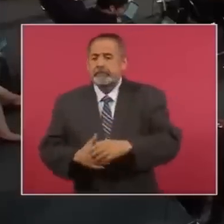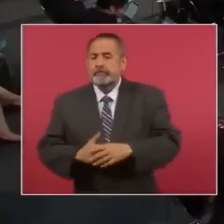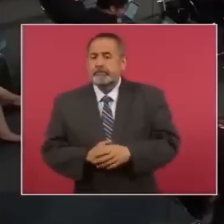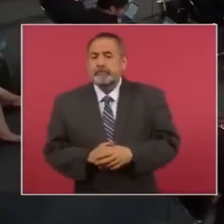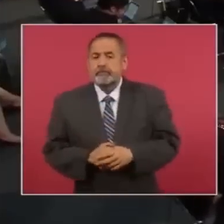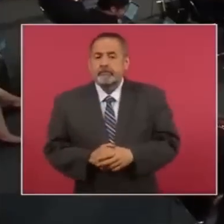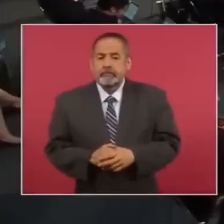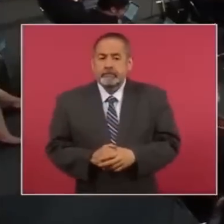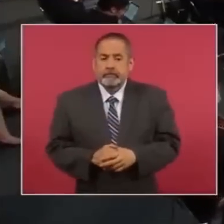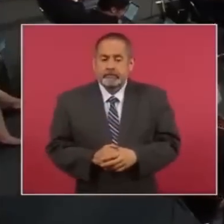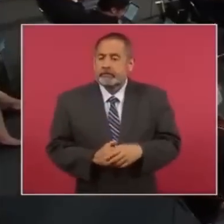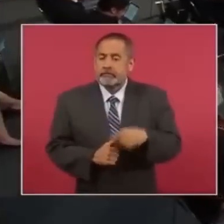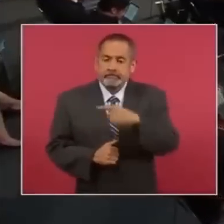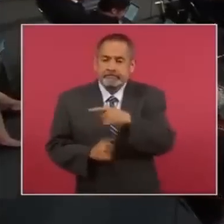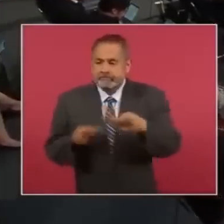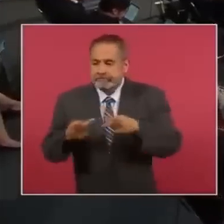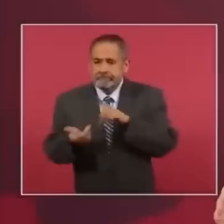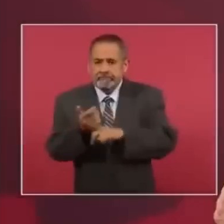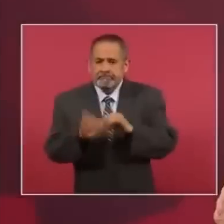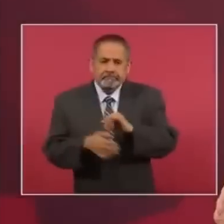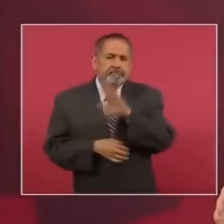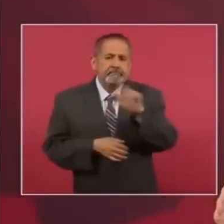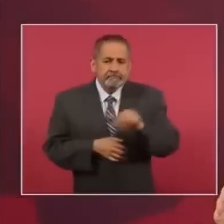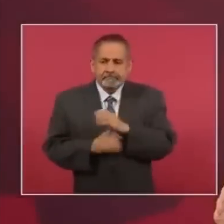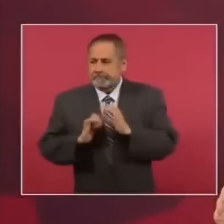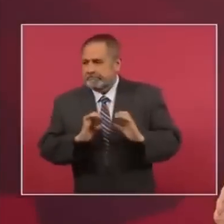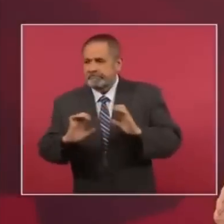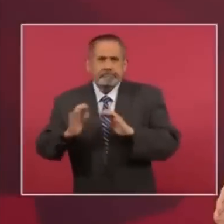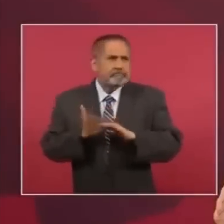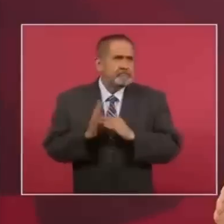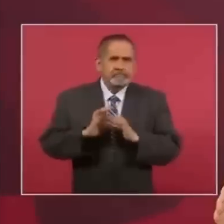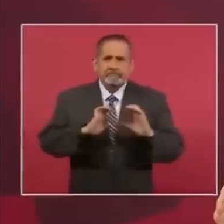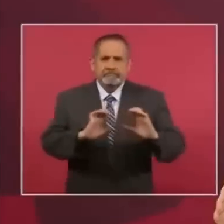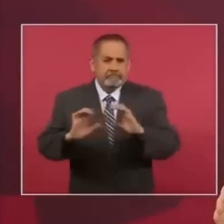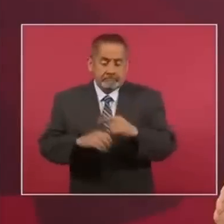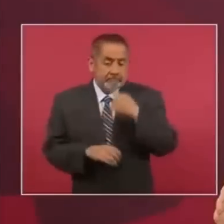que se cuide,